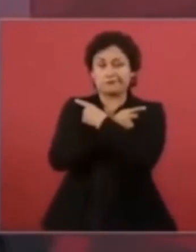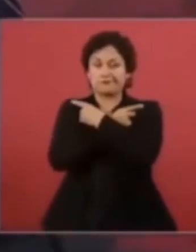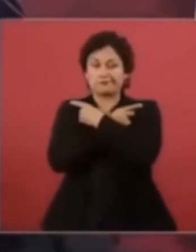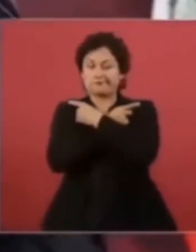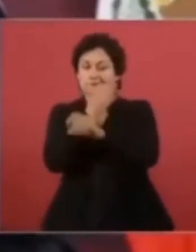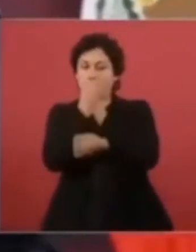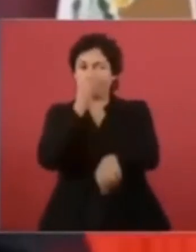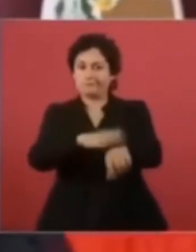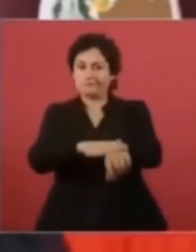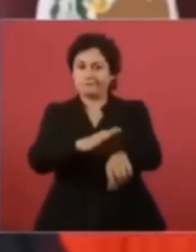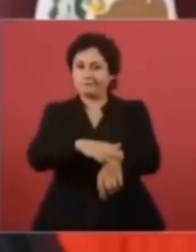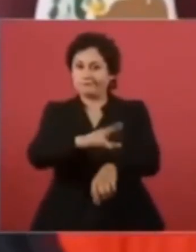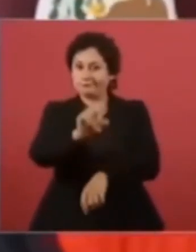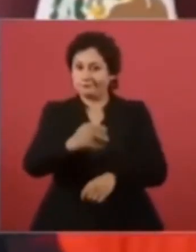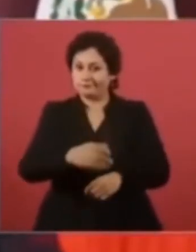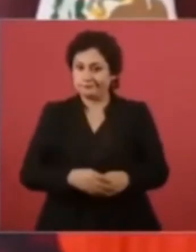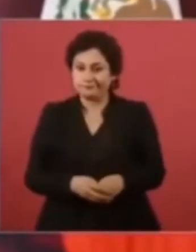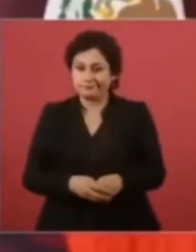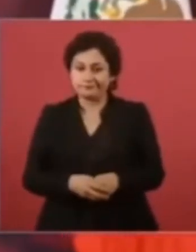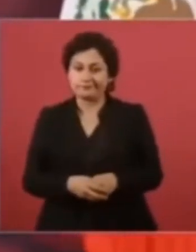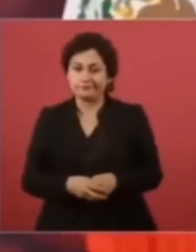no.